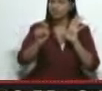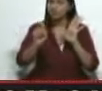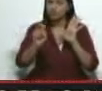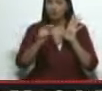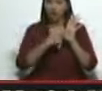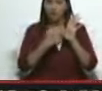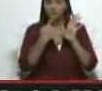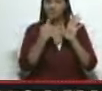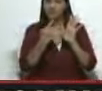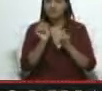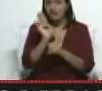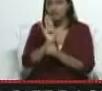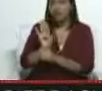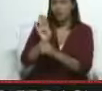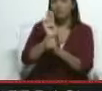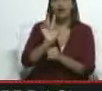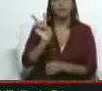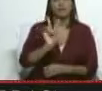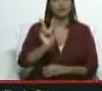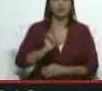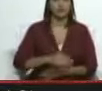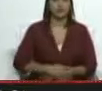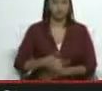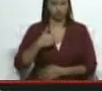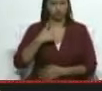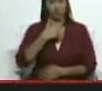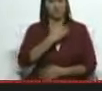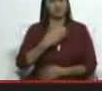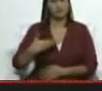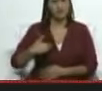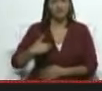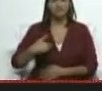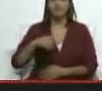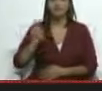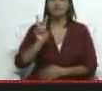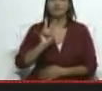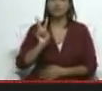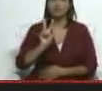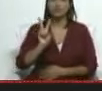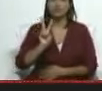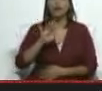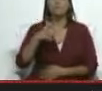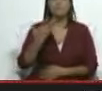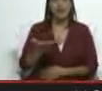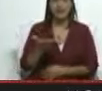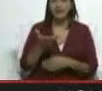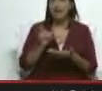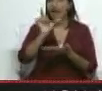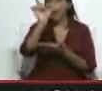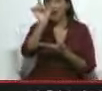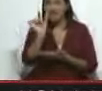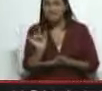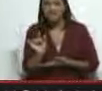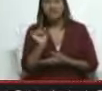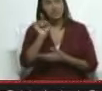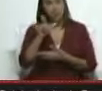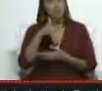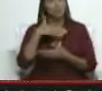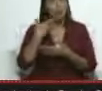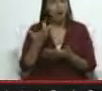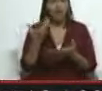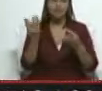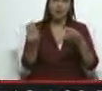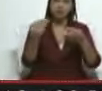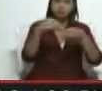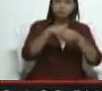voy a ser presidente de Venezuela para que nuestro perido el esequivo vuelva a ser venezolano para